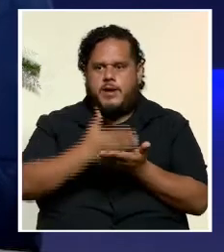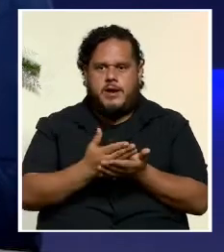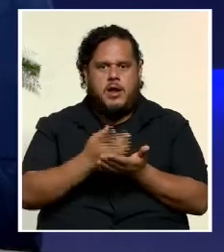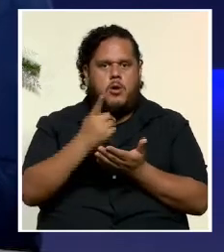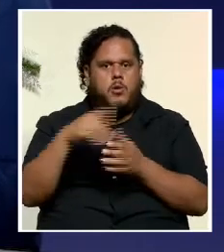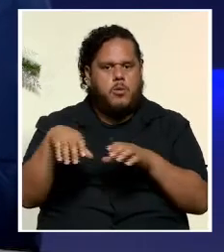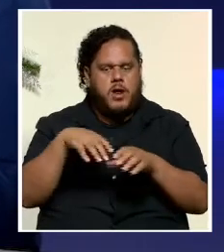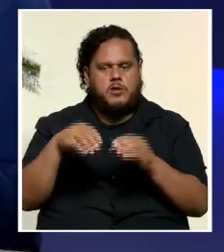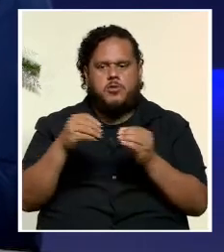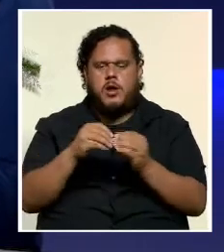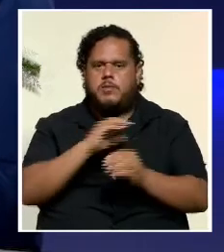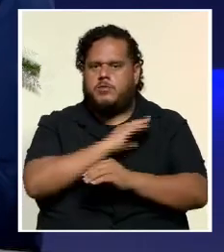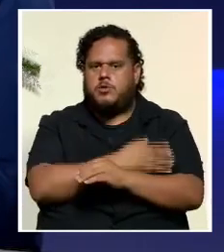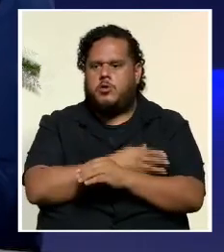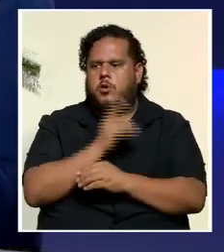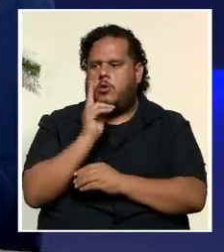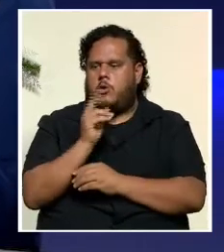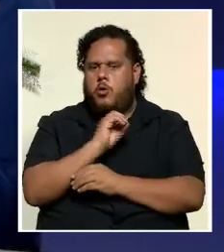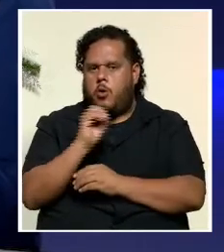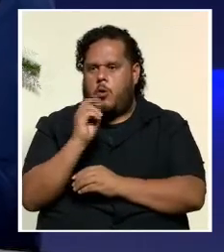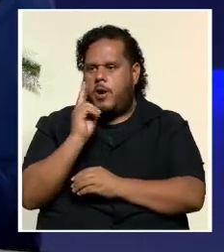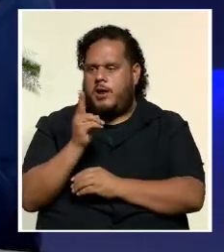poderoso o hasta el mismo presidente